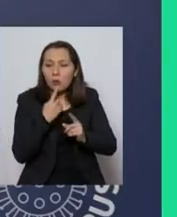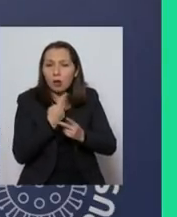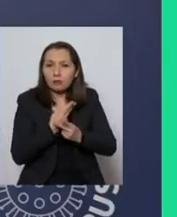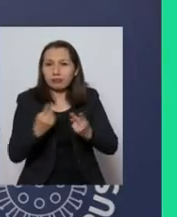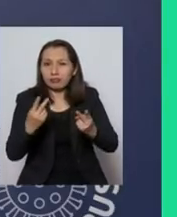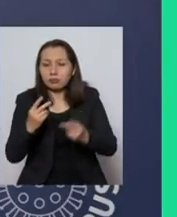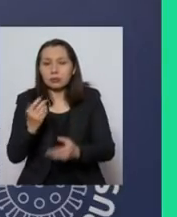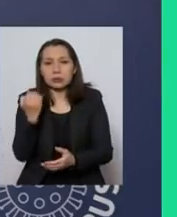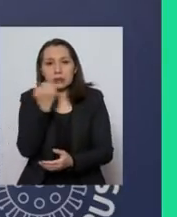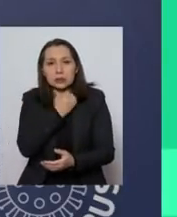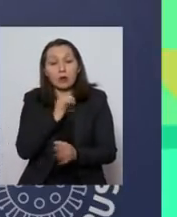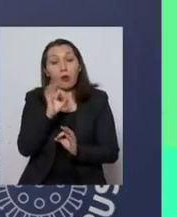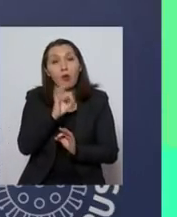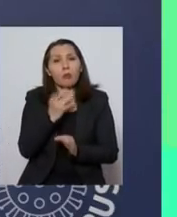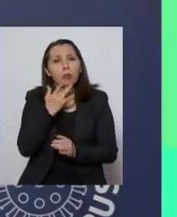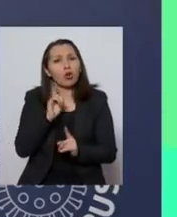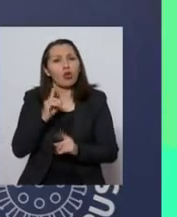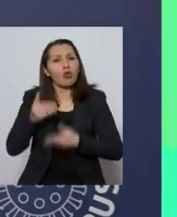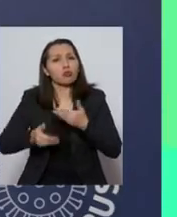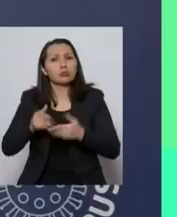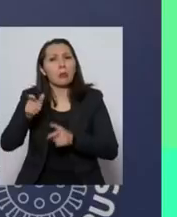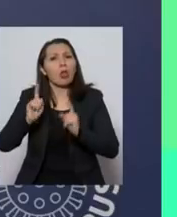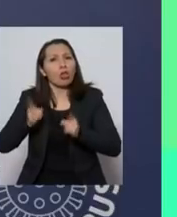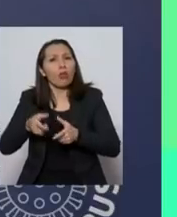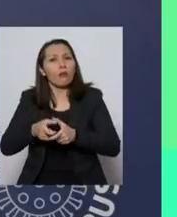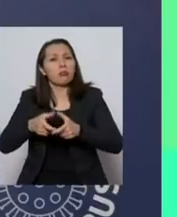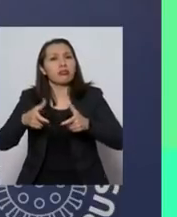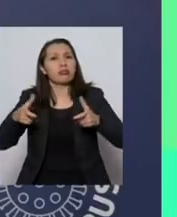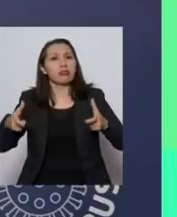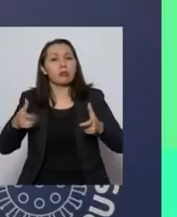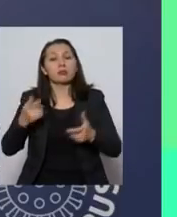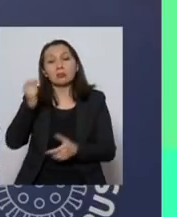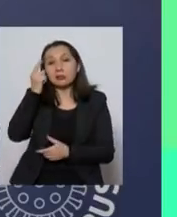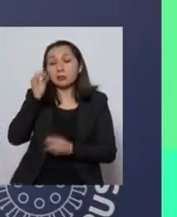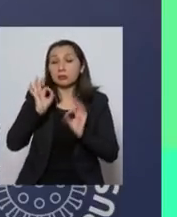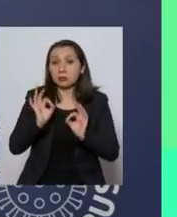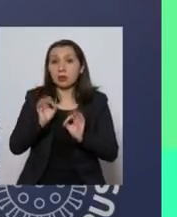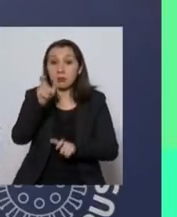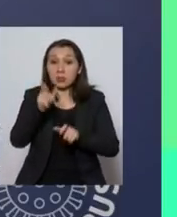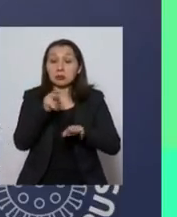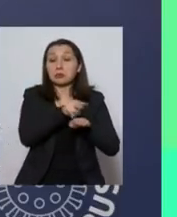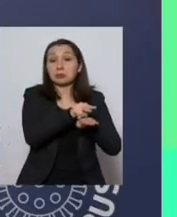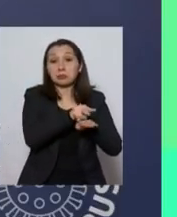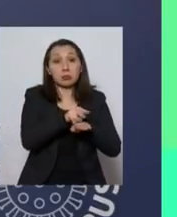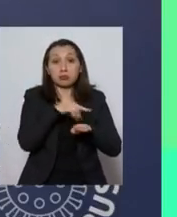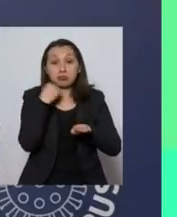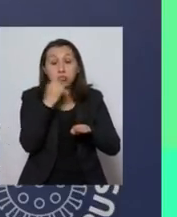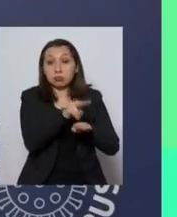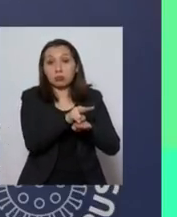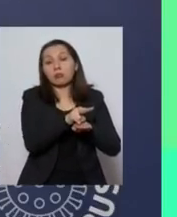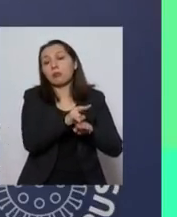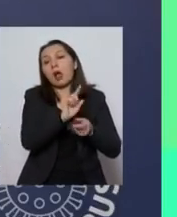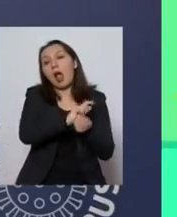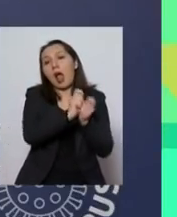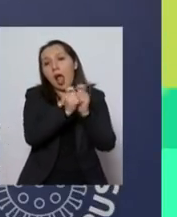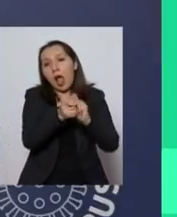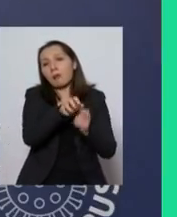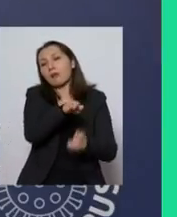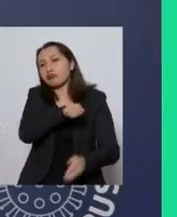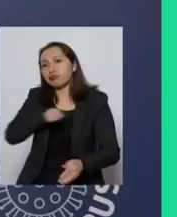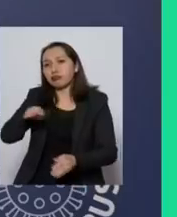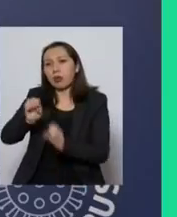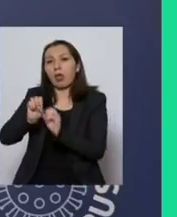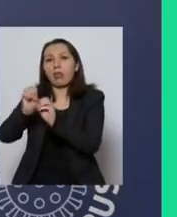error o por qué no estaría funcionando? Y lo otro, ¿se entiende perfecto el traslado de los pacientes a algún recinto para poder